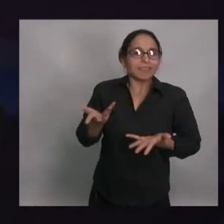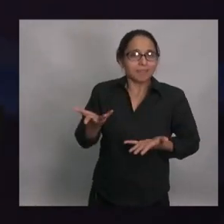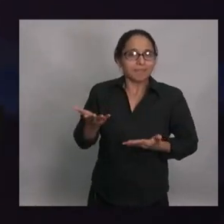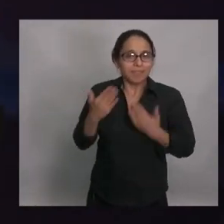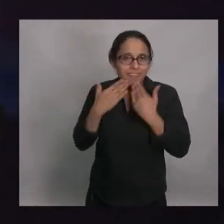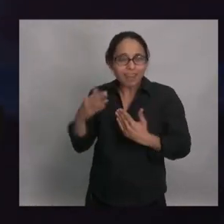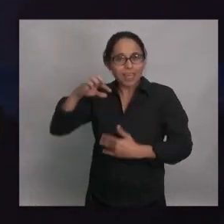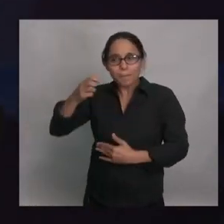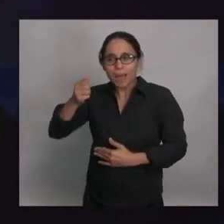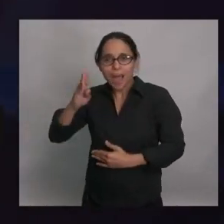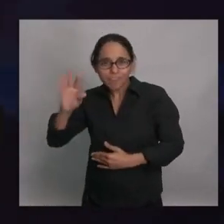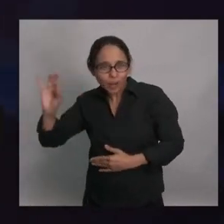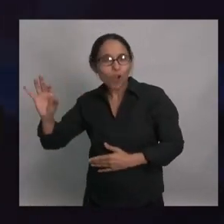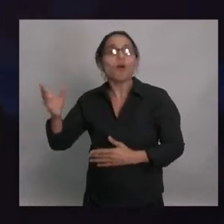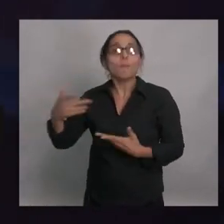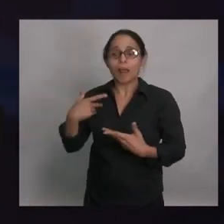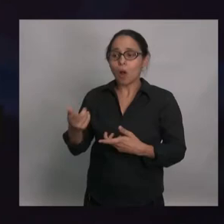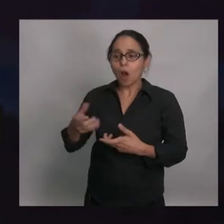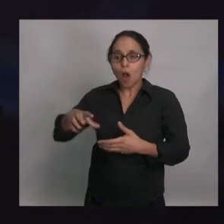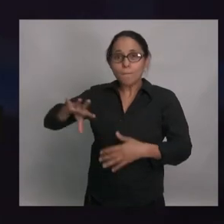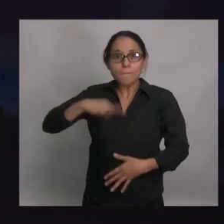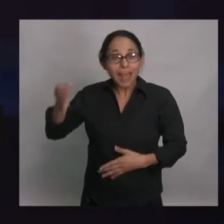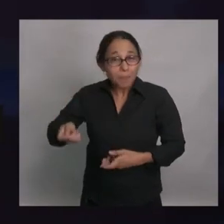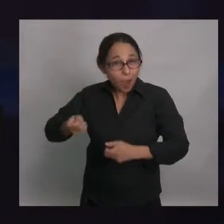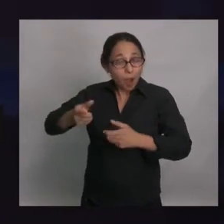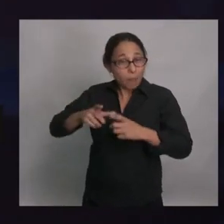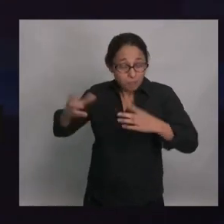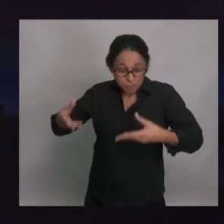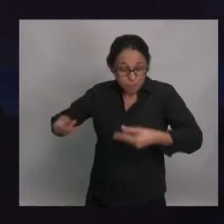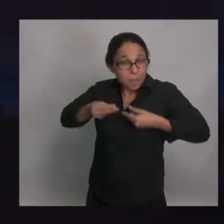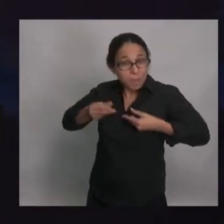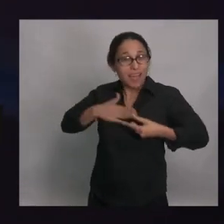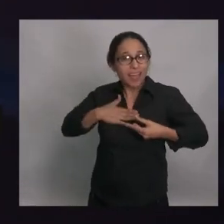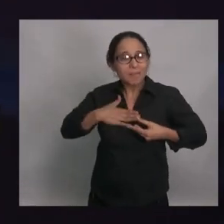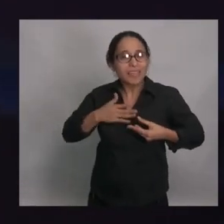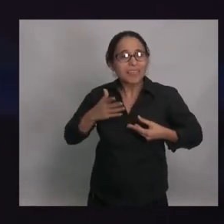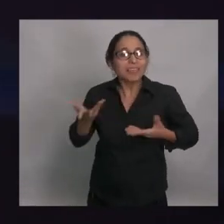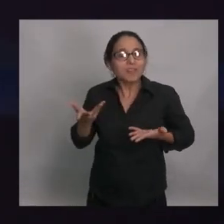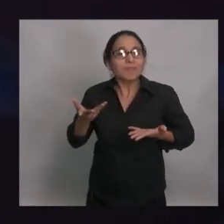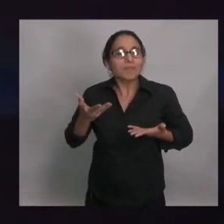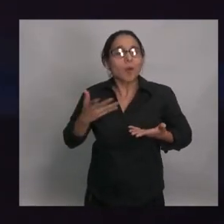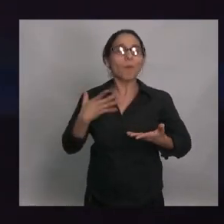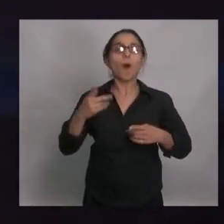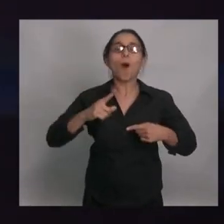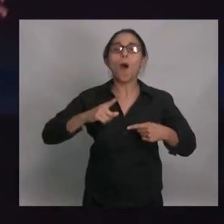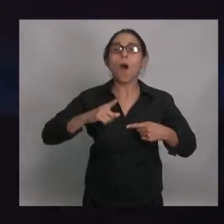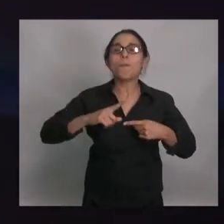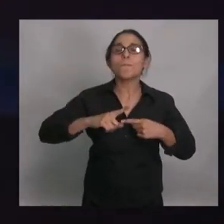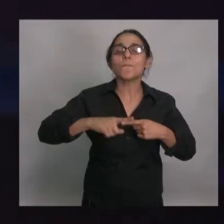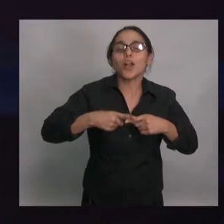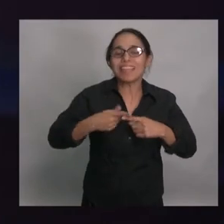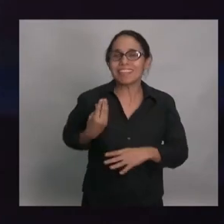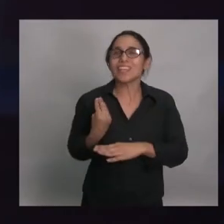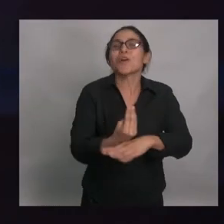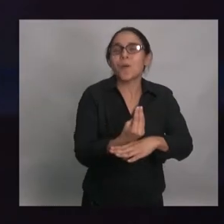que no es un premio obviamente para mí realmente es un dirigente político pena si es la expresión